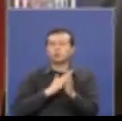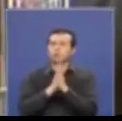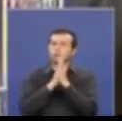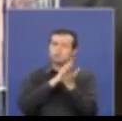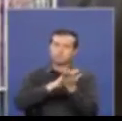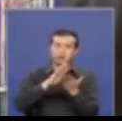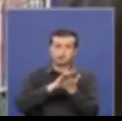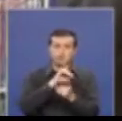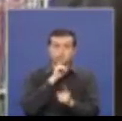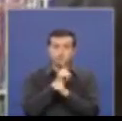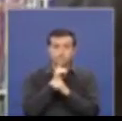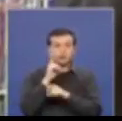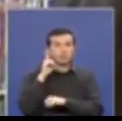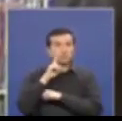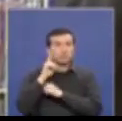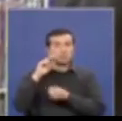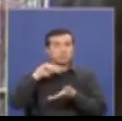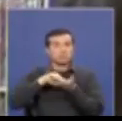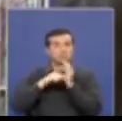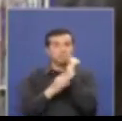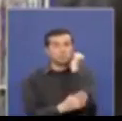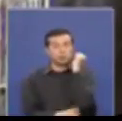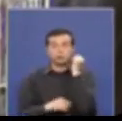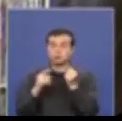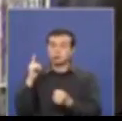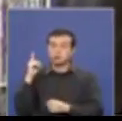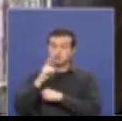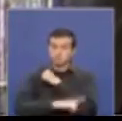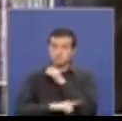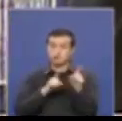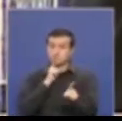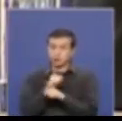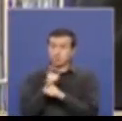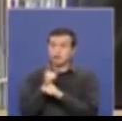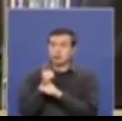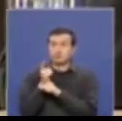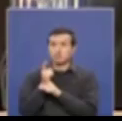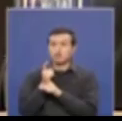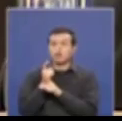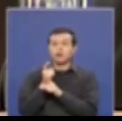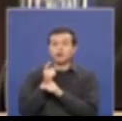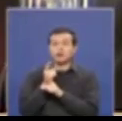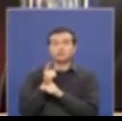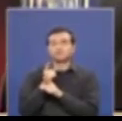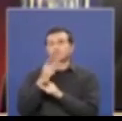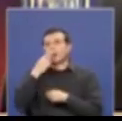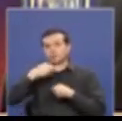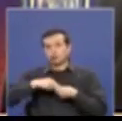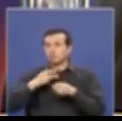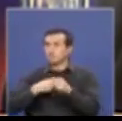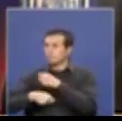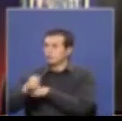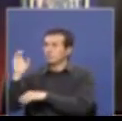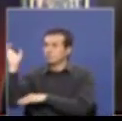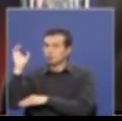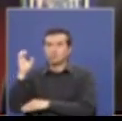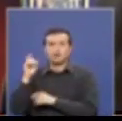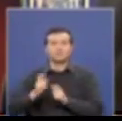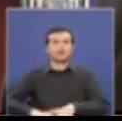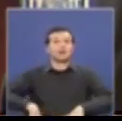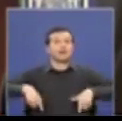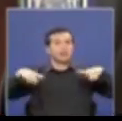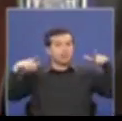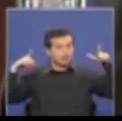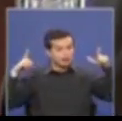Aquí sí estamos criminalizando la pobreza. El contrabando es ilegal, pero hay una diferencia. El gran